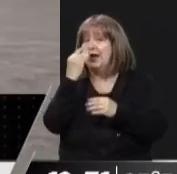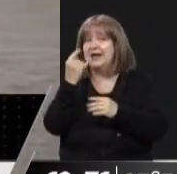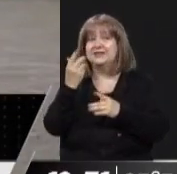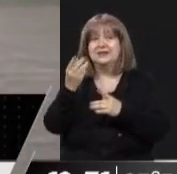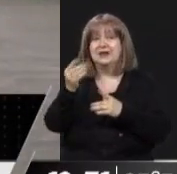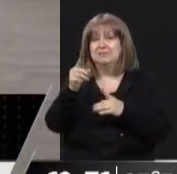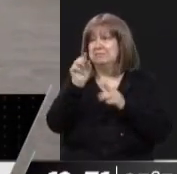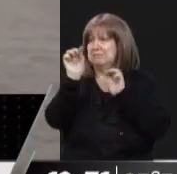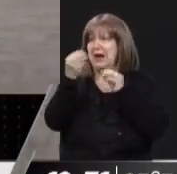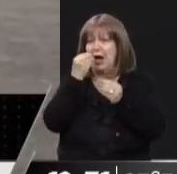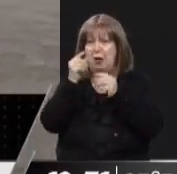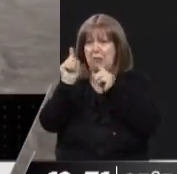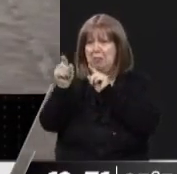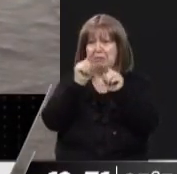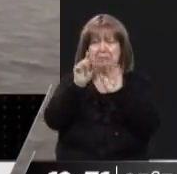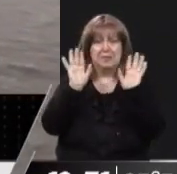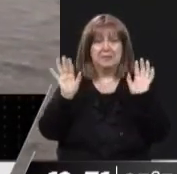falafe. ¡Qué lindo!